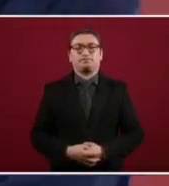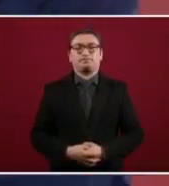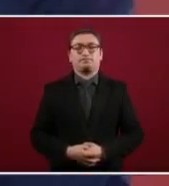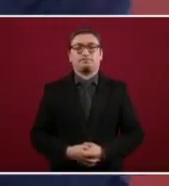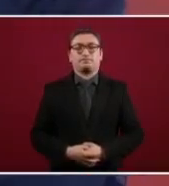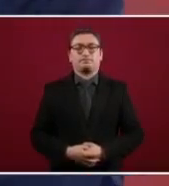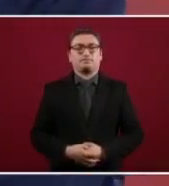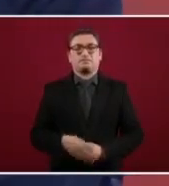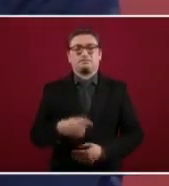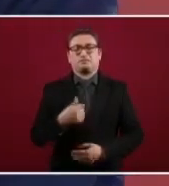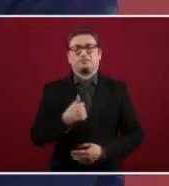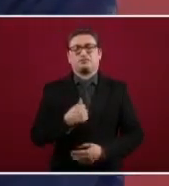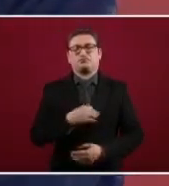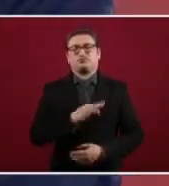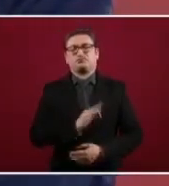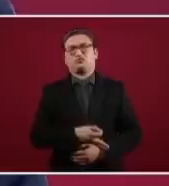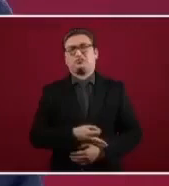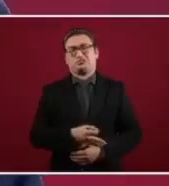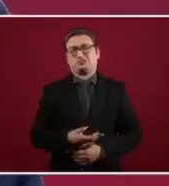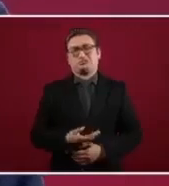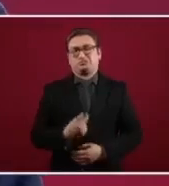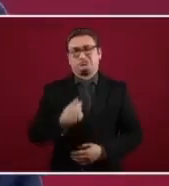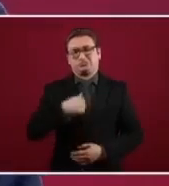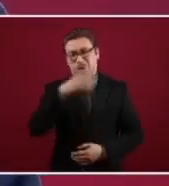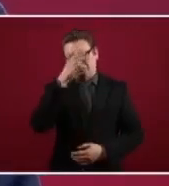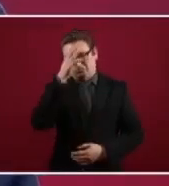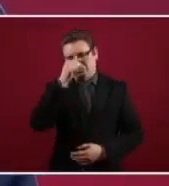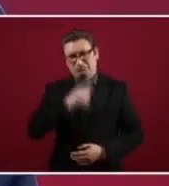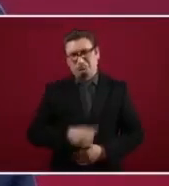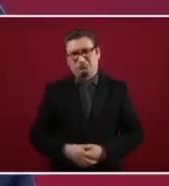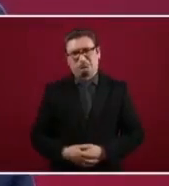no estoy de acuerdo no puedo estar de acuerdo